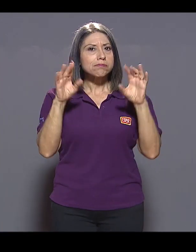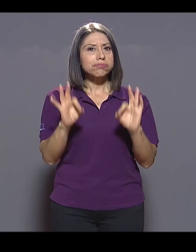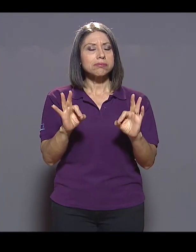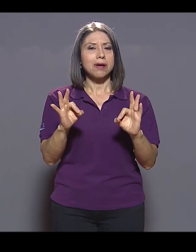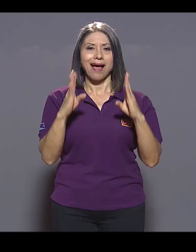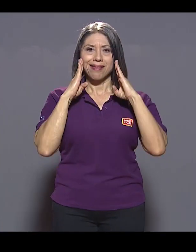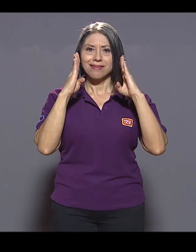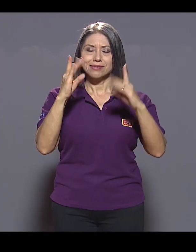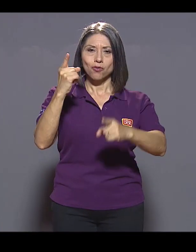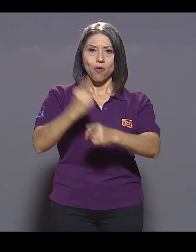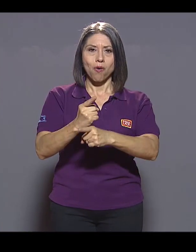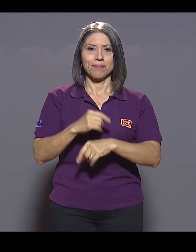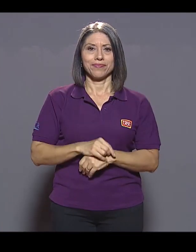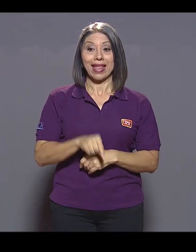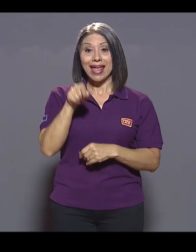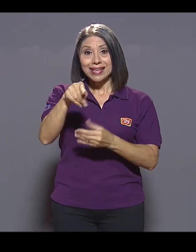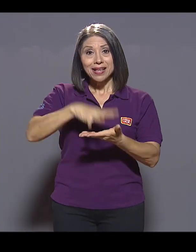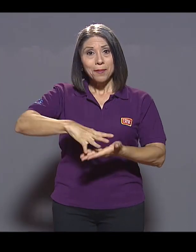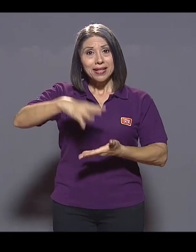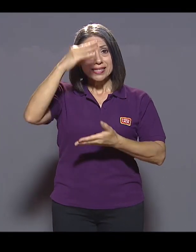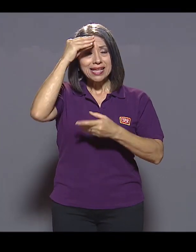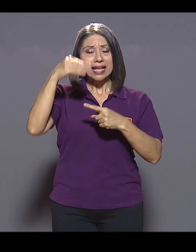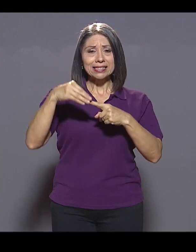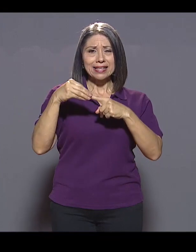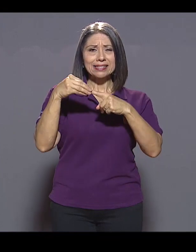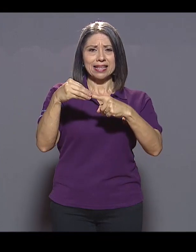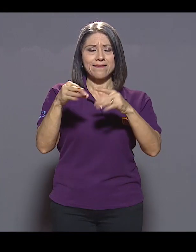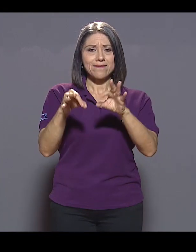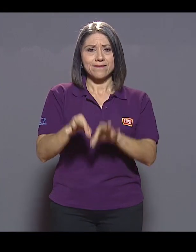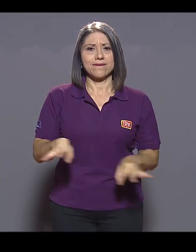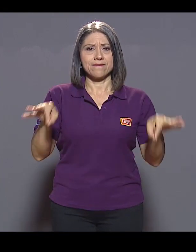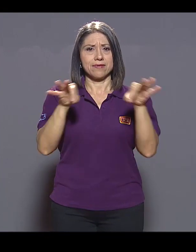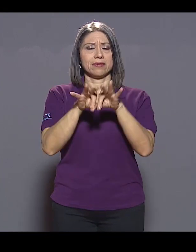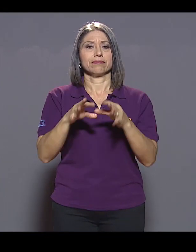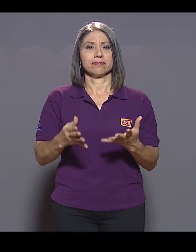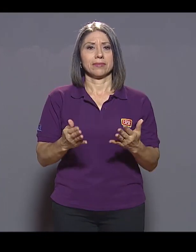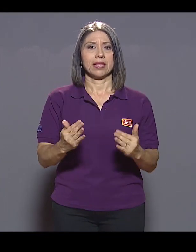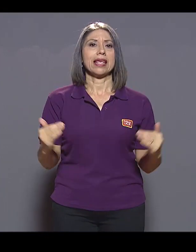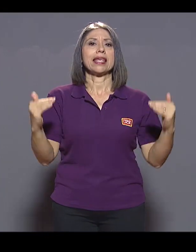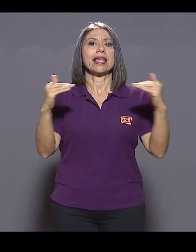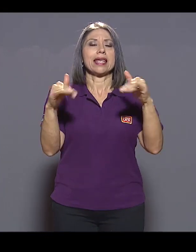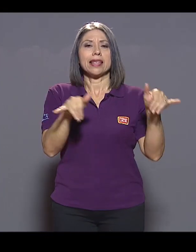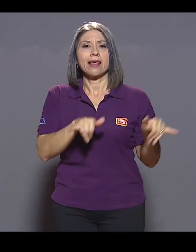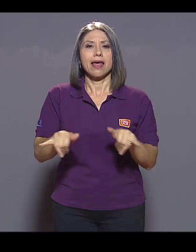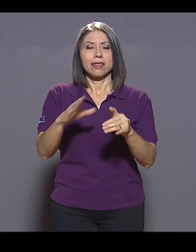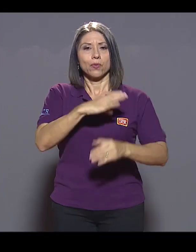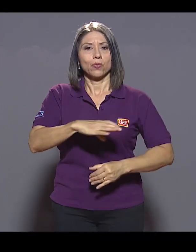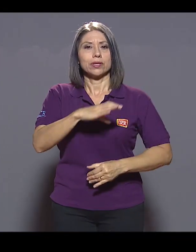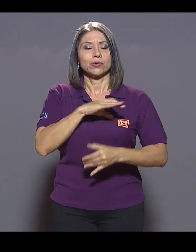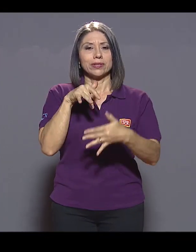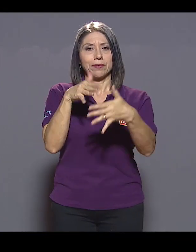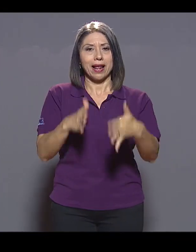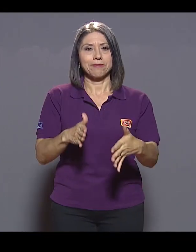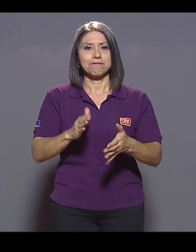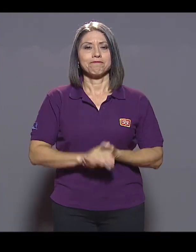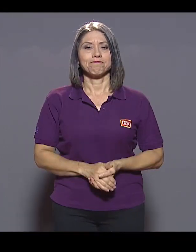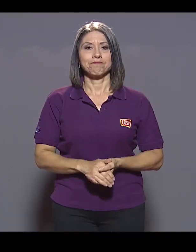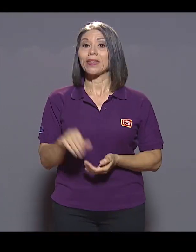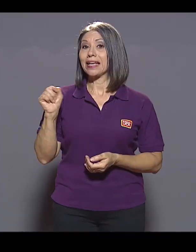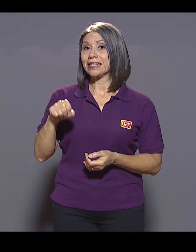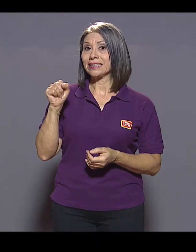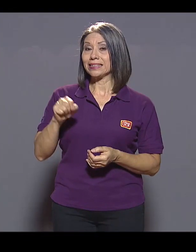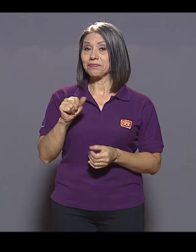madres de familia tienen que llevar a su hijo con discapacidad a un centro educativo que de repente les queda mucho más lejos de la casa, porque en el centro de su comunidad,